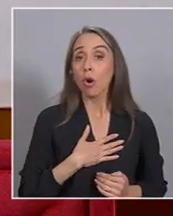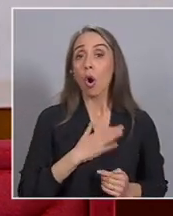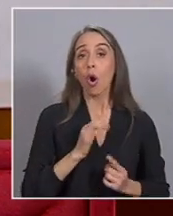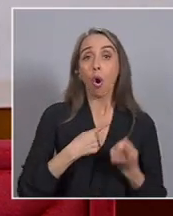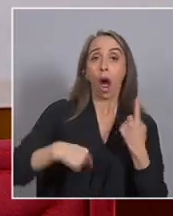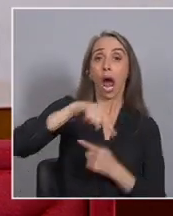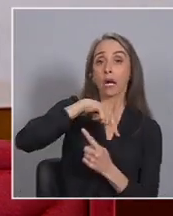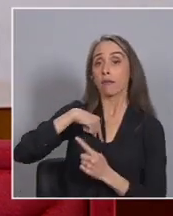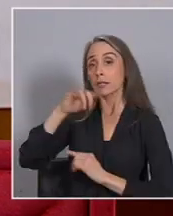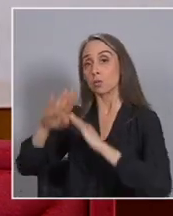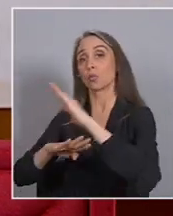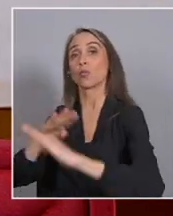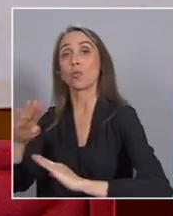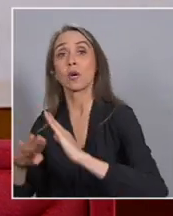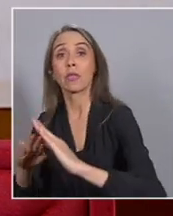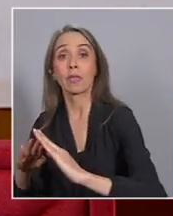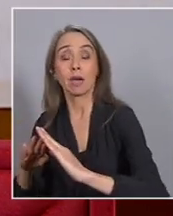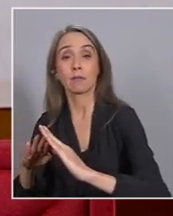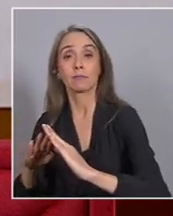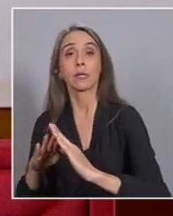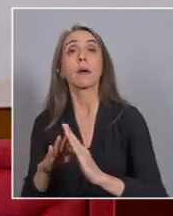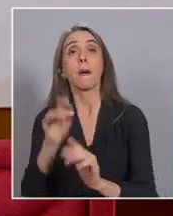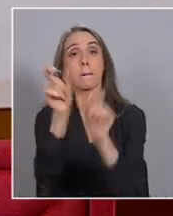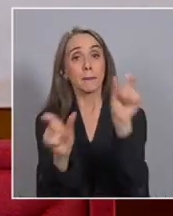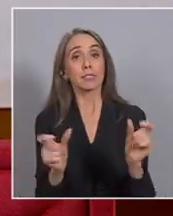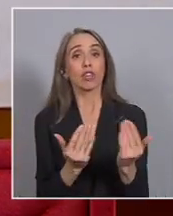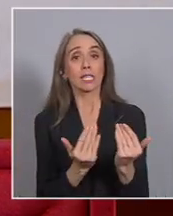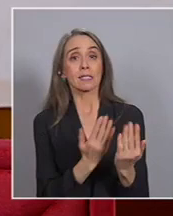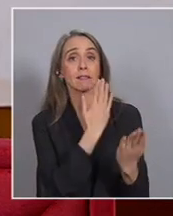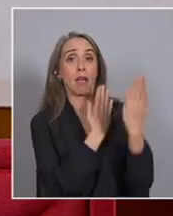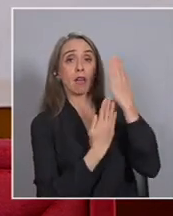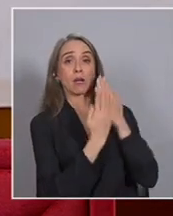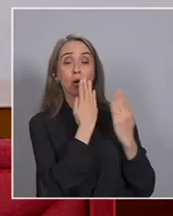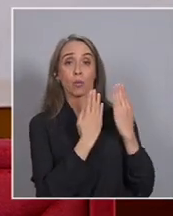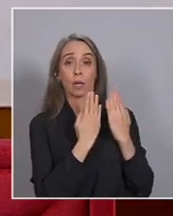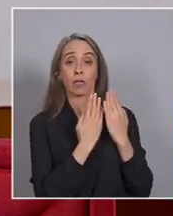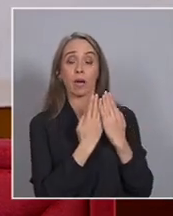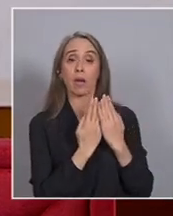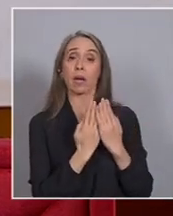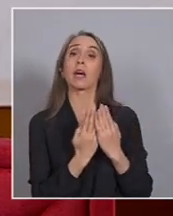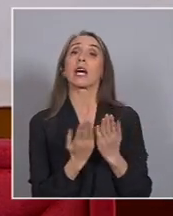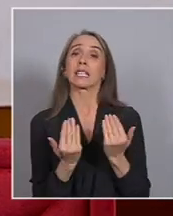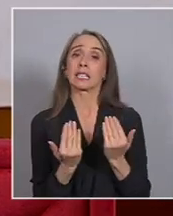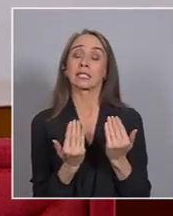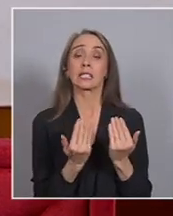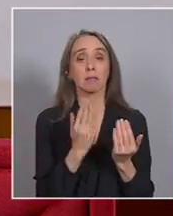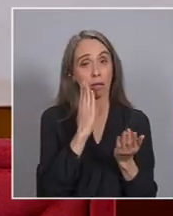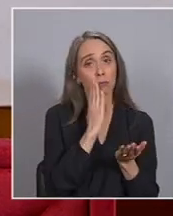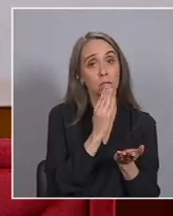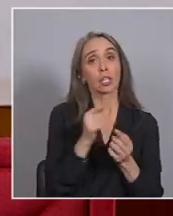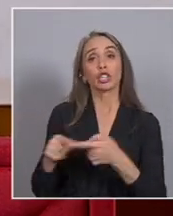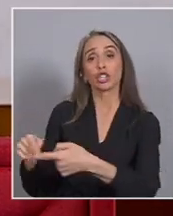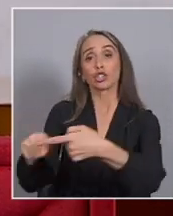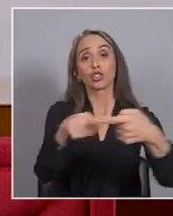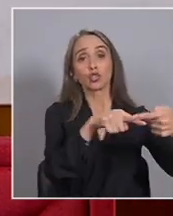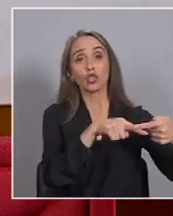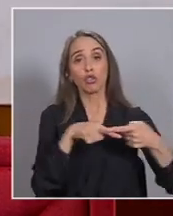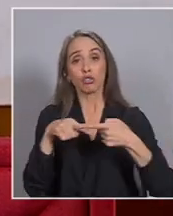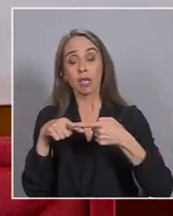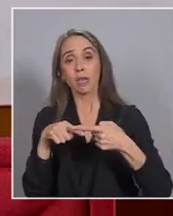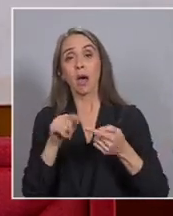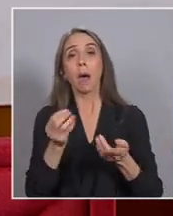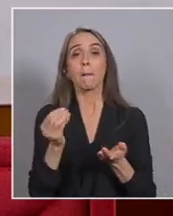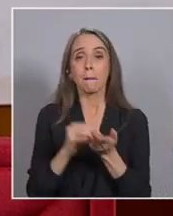alguien. Las personas que requieren cuidado demandan una sociedad